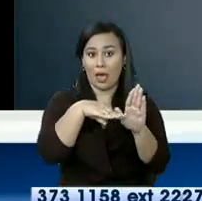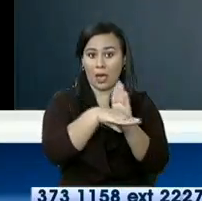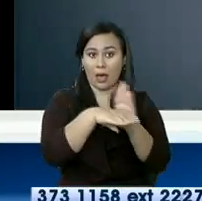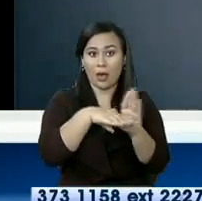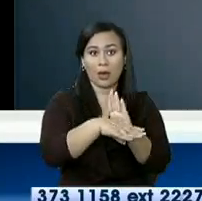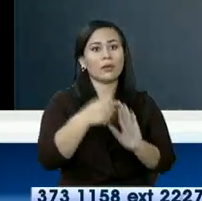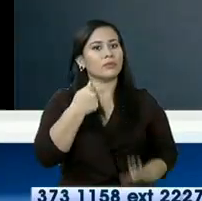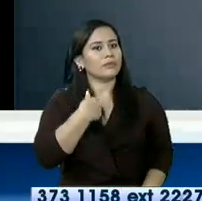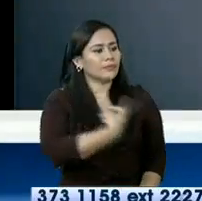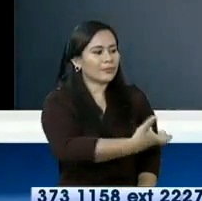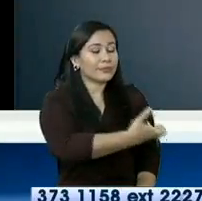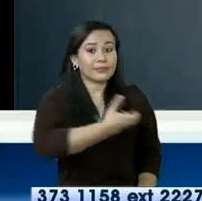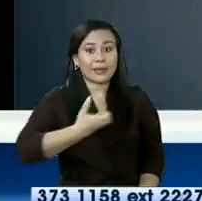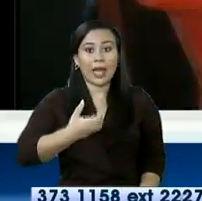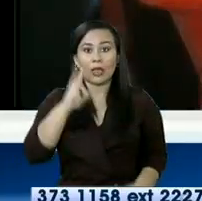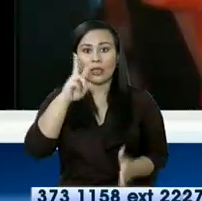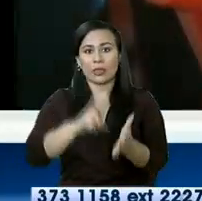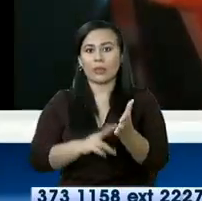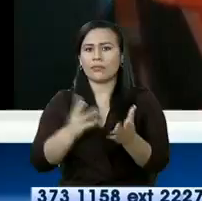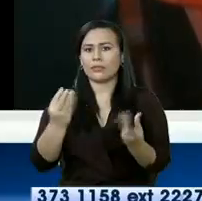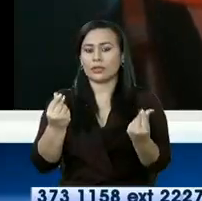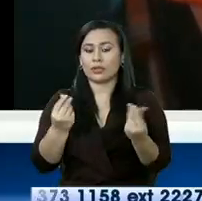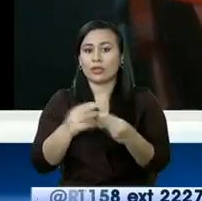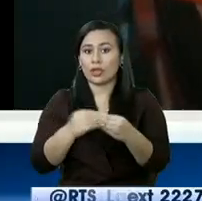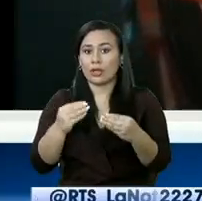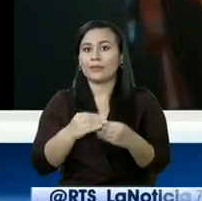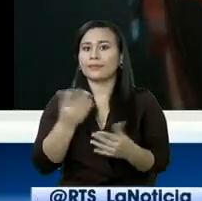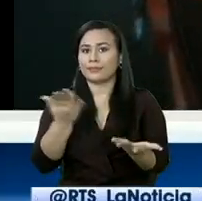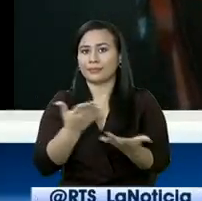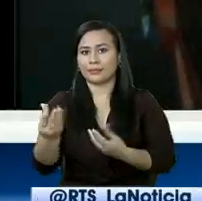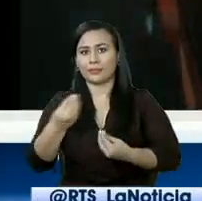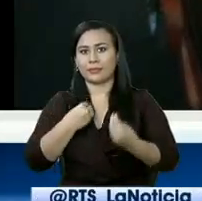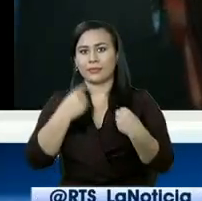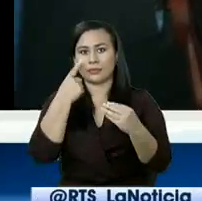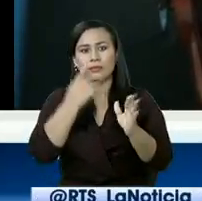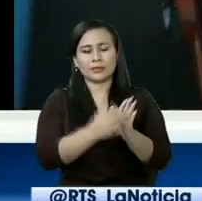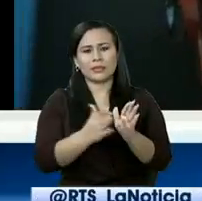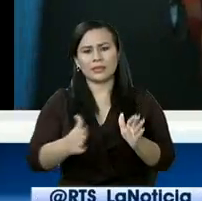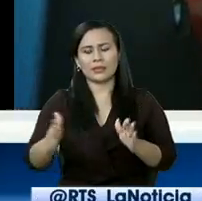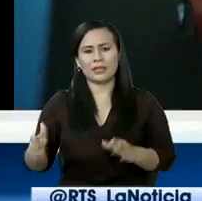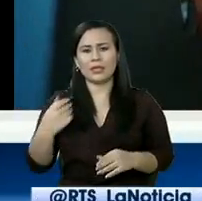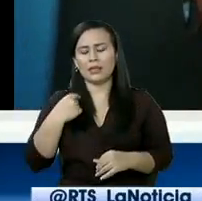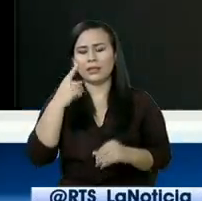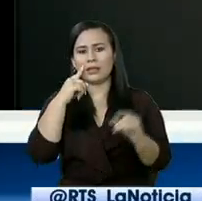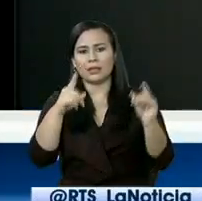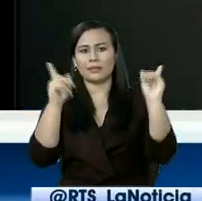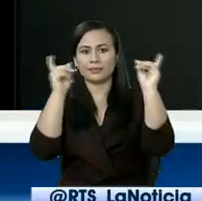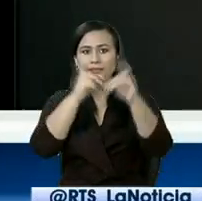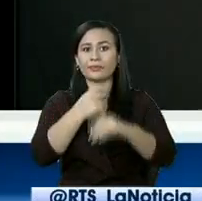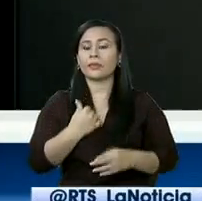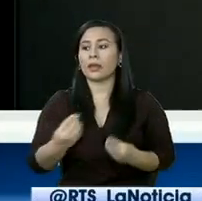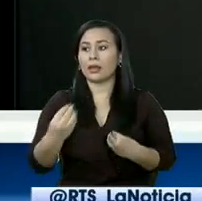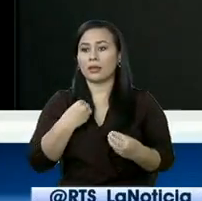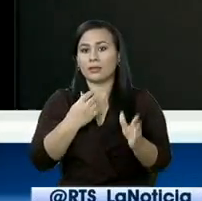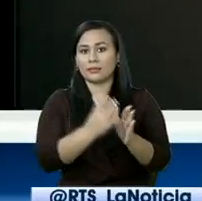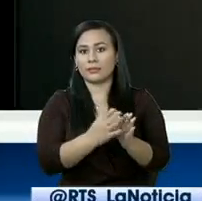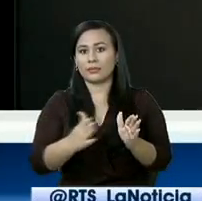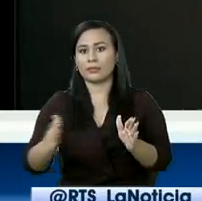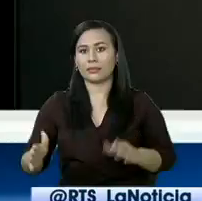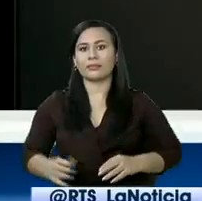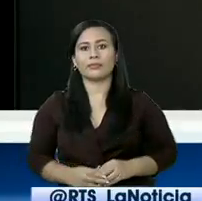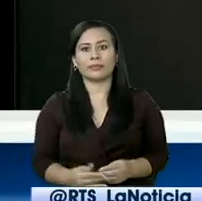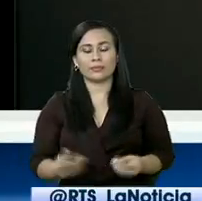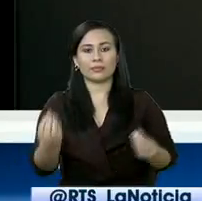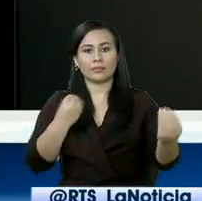comercial del norte de guayaquil se dirigió en el vehículo de un amigo a su casa en el trayecto al parecer los venían siguiendo porque